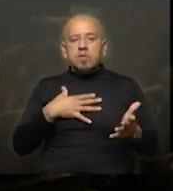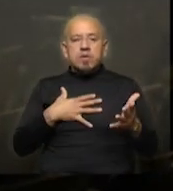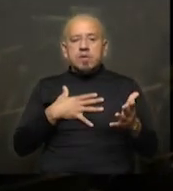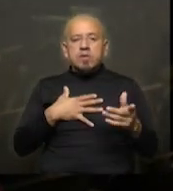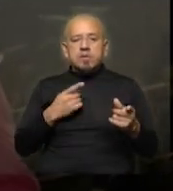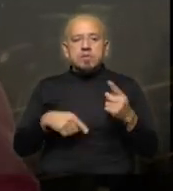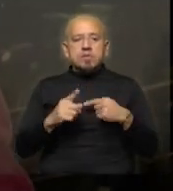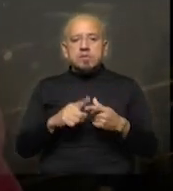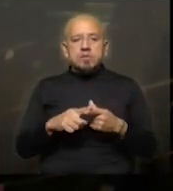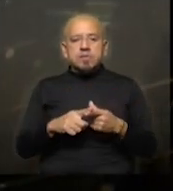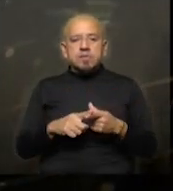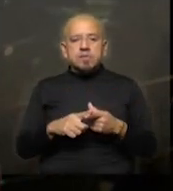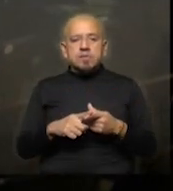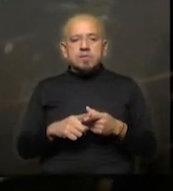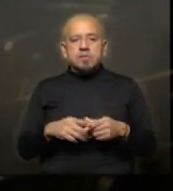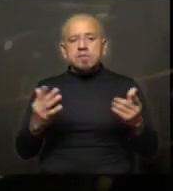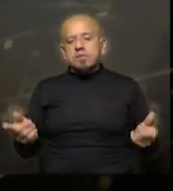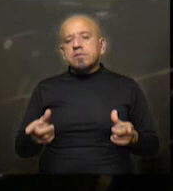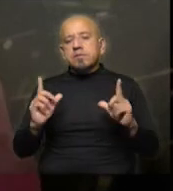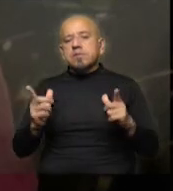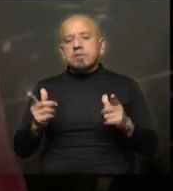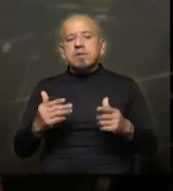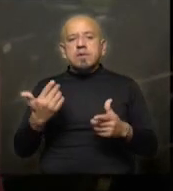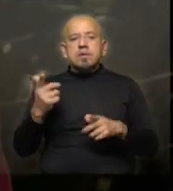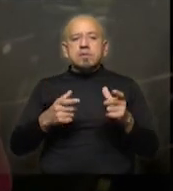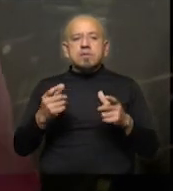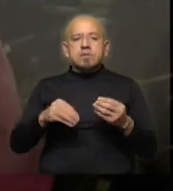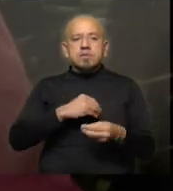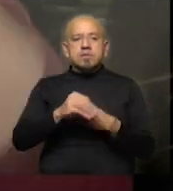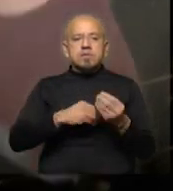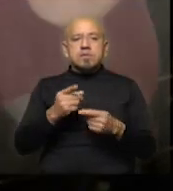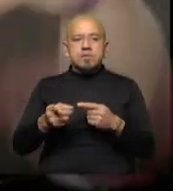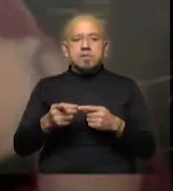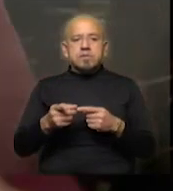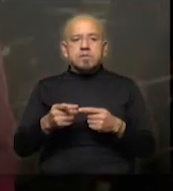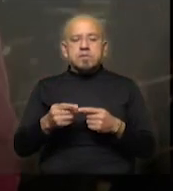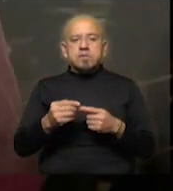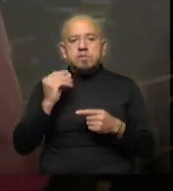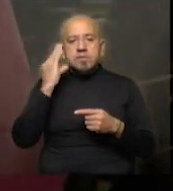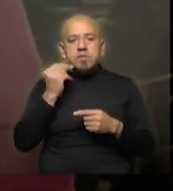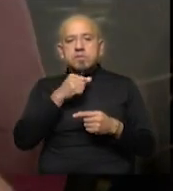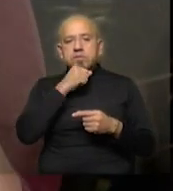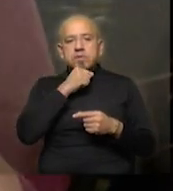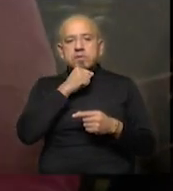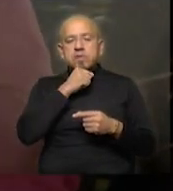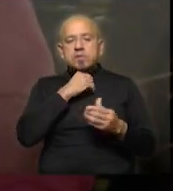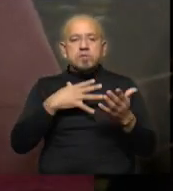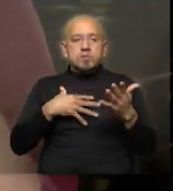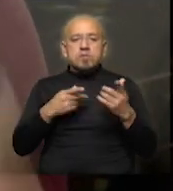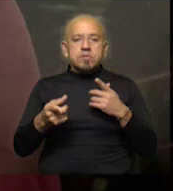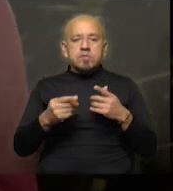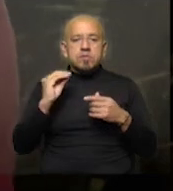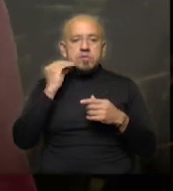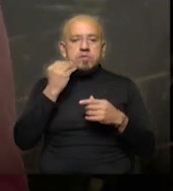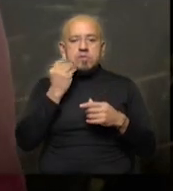quilombo dir exactamente Sí en los pasillos es muy lindo ver al a abuelas abuelos no como bailando con sus nietos con